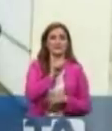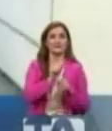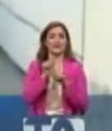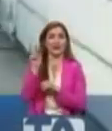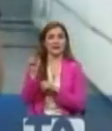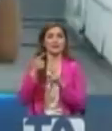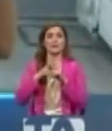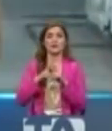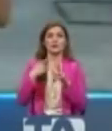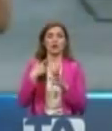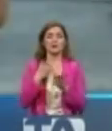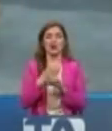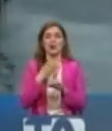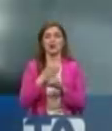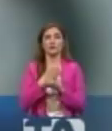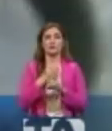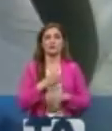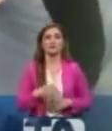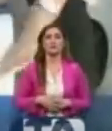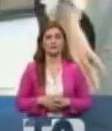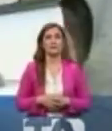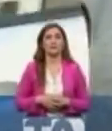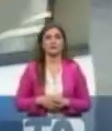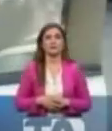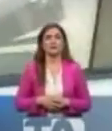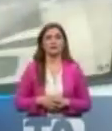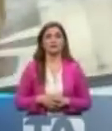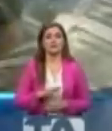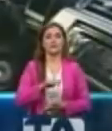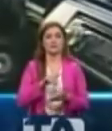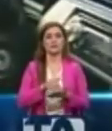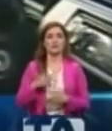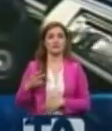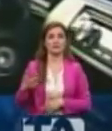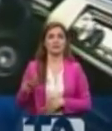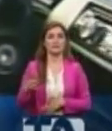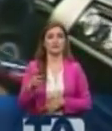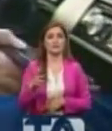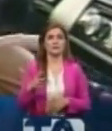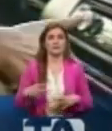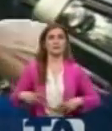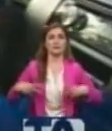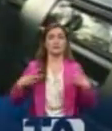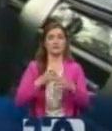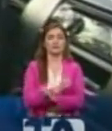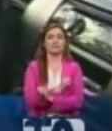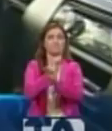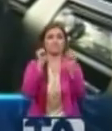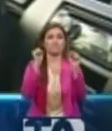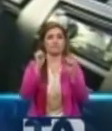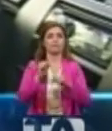Carol comienza a sacar cuentas. Mi recorrido empieza en el centro, ese es donde vivo, y de ahí pues en la mañana